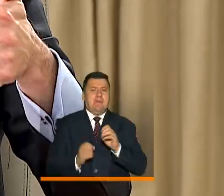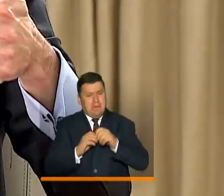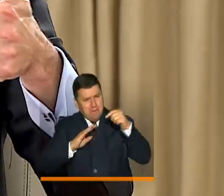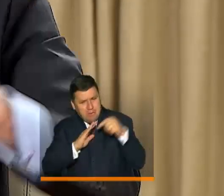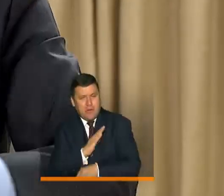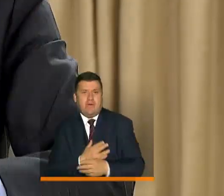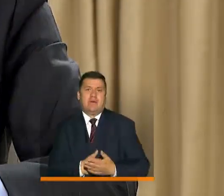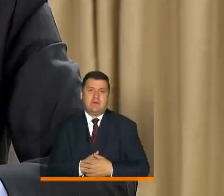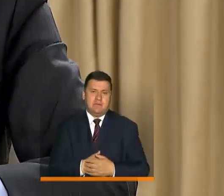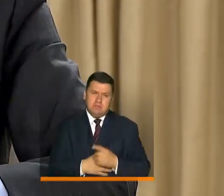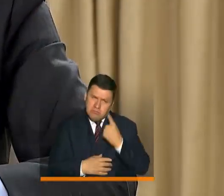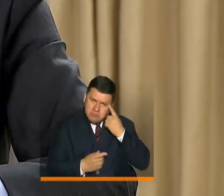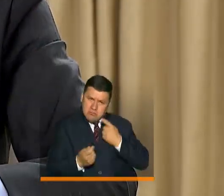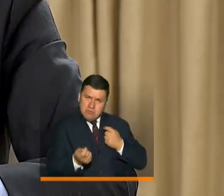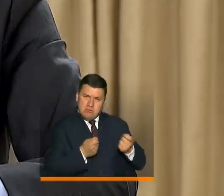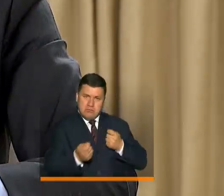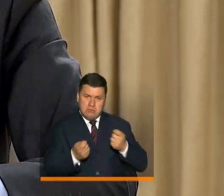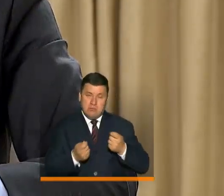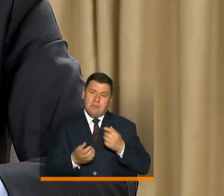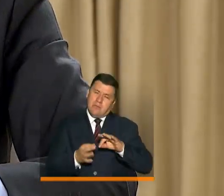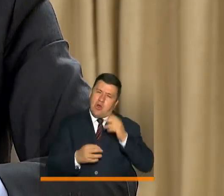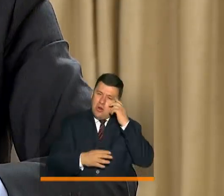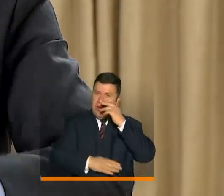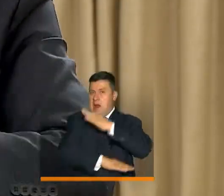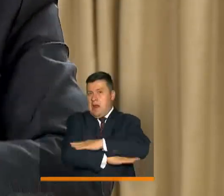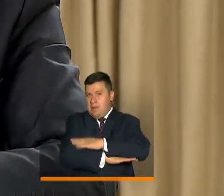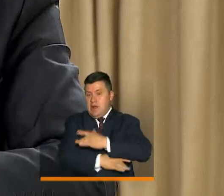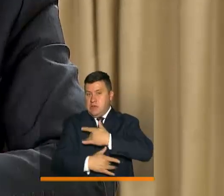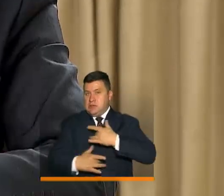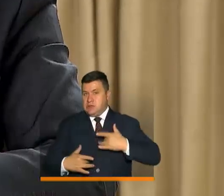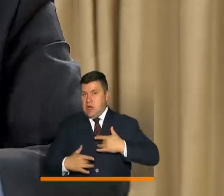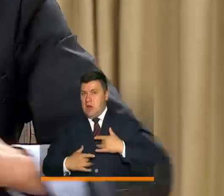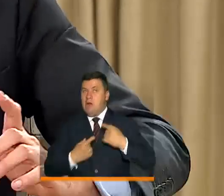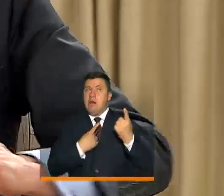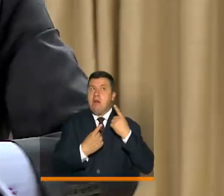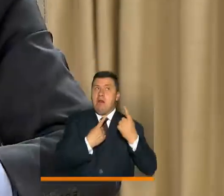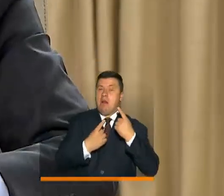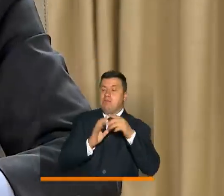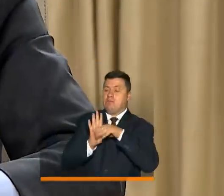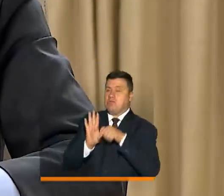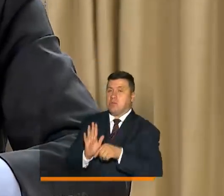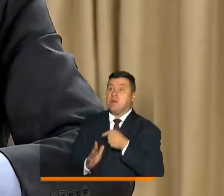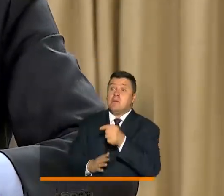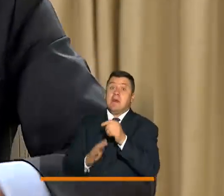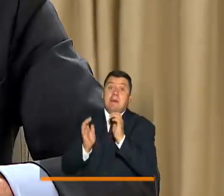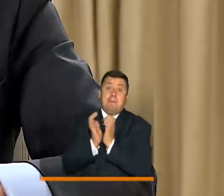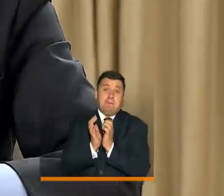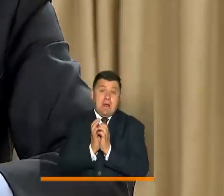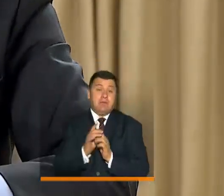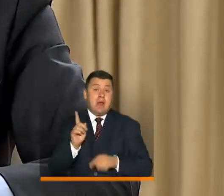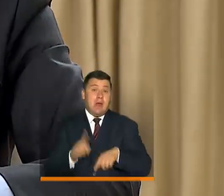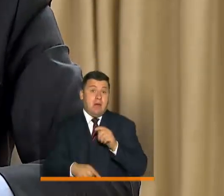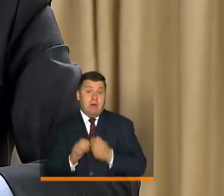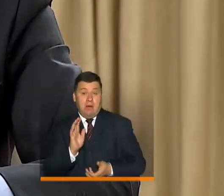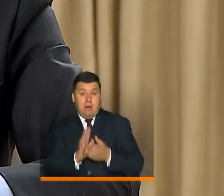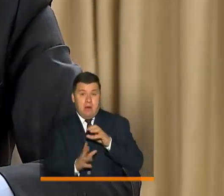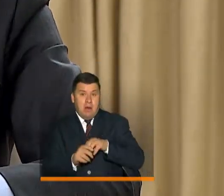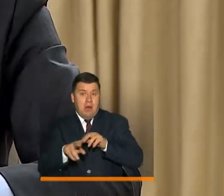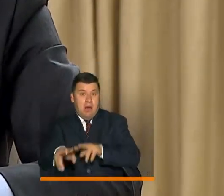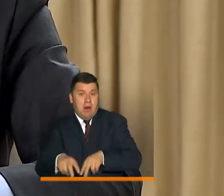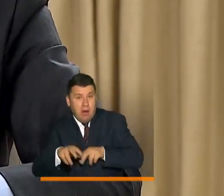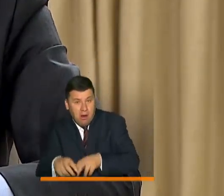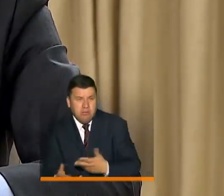Profundizando primero en la estrategia de diplomacia comercial y sanitaria, que ya da resultados, porque al mes de mayo varios de los productos de agro